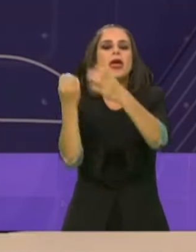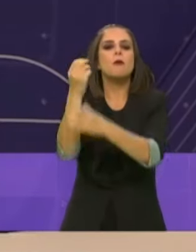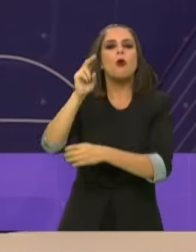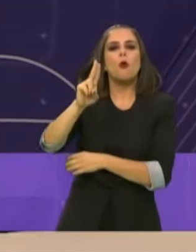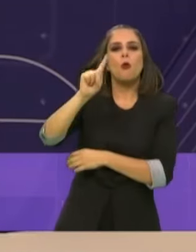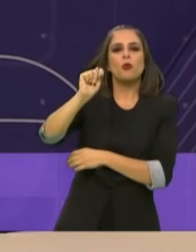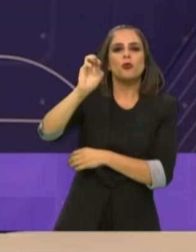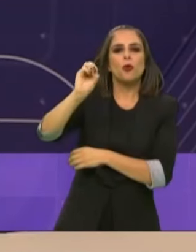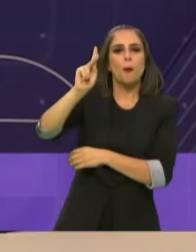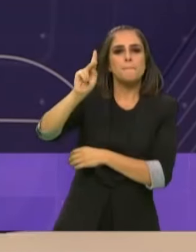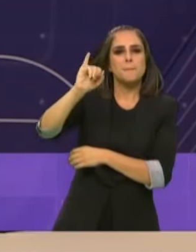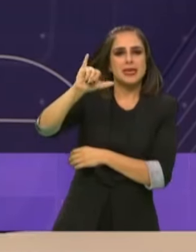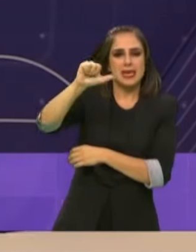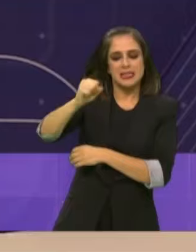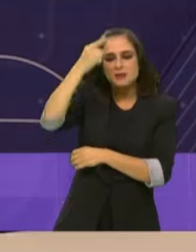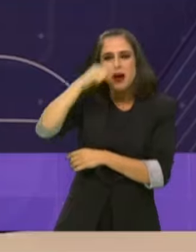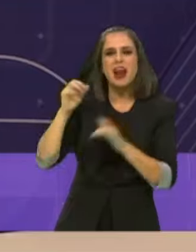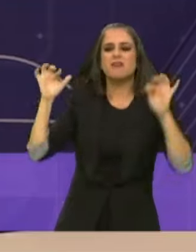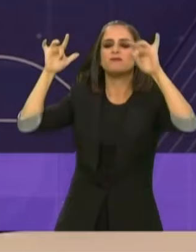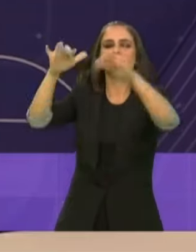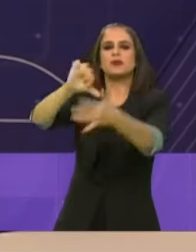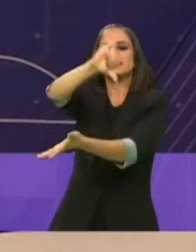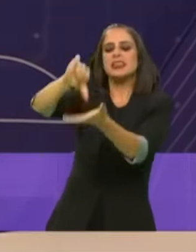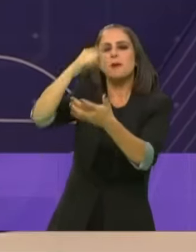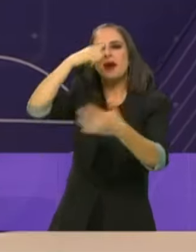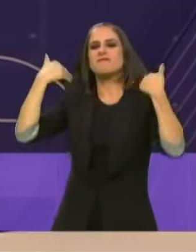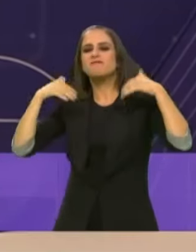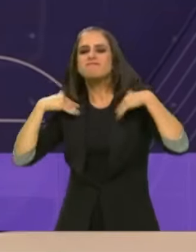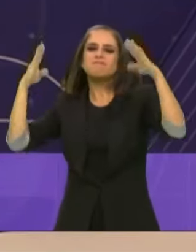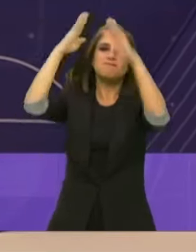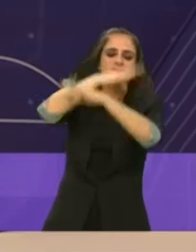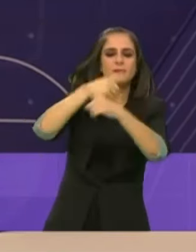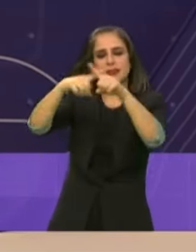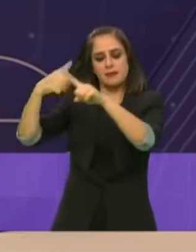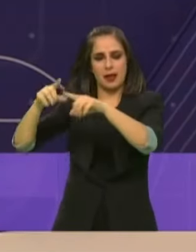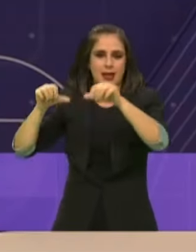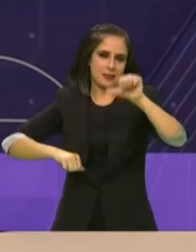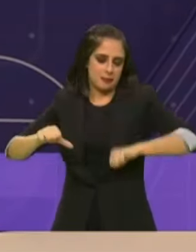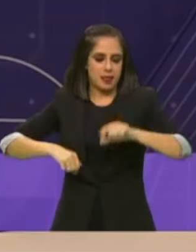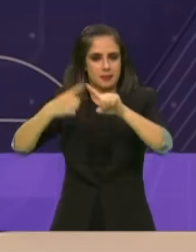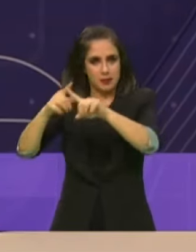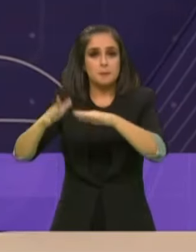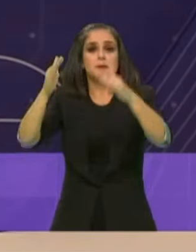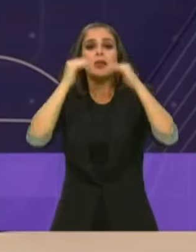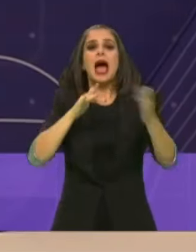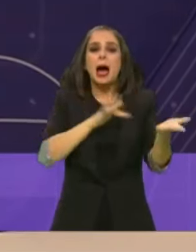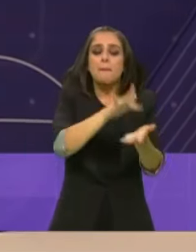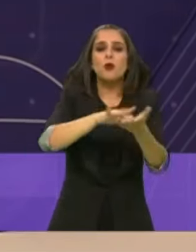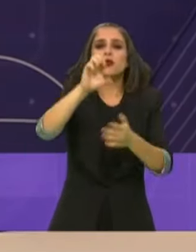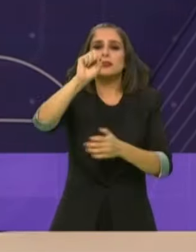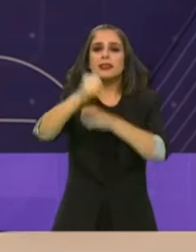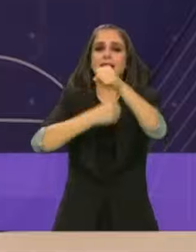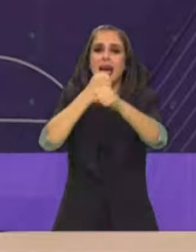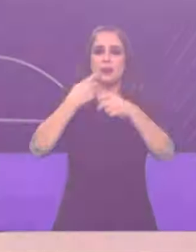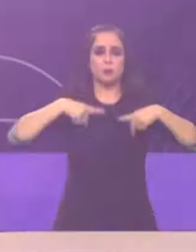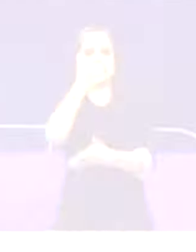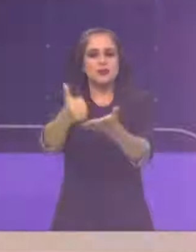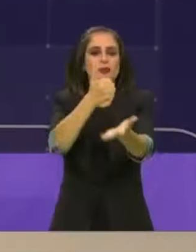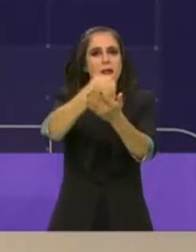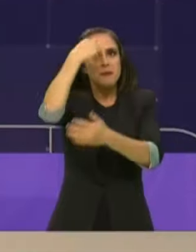la cuna hasta la universidad, pensión universal a partir de los 60 años y apoyo a las personas con